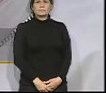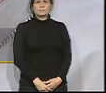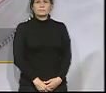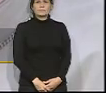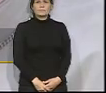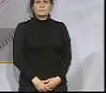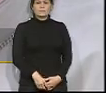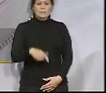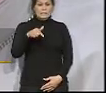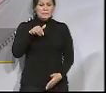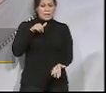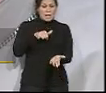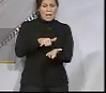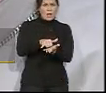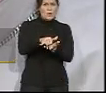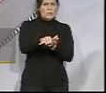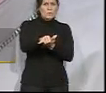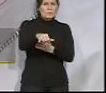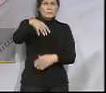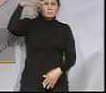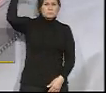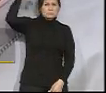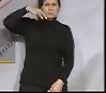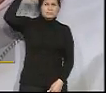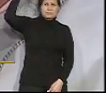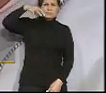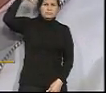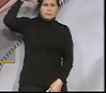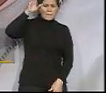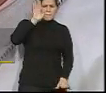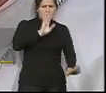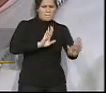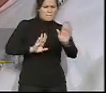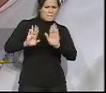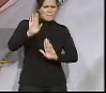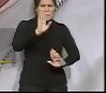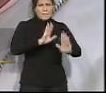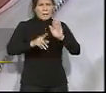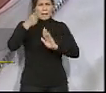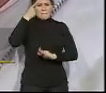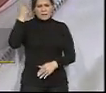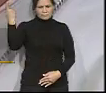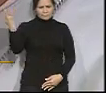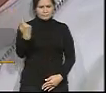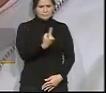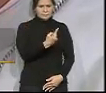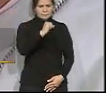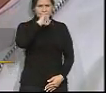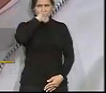Este aeropuerto vestido de gris por una intensa lluvia se preparaba para dar la bienvenida a su santidad Juan Pablo